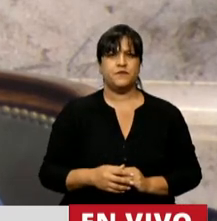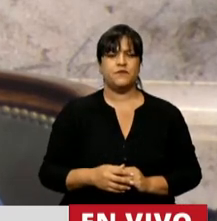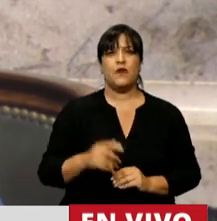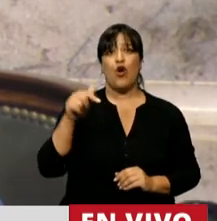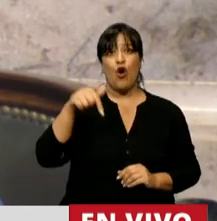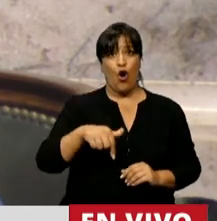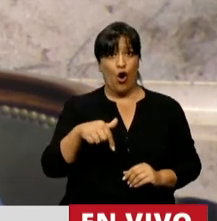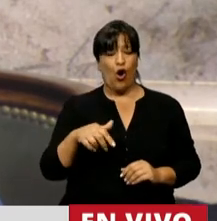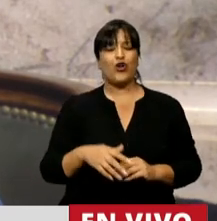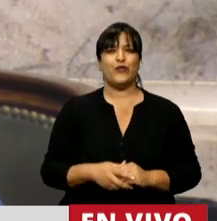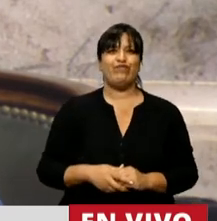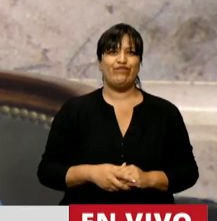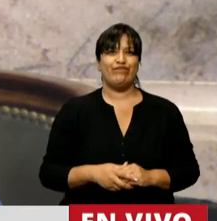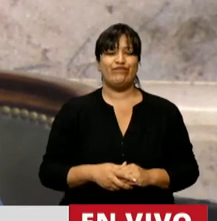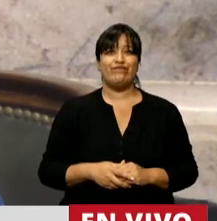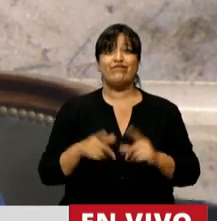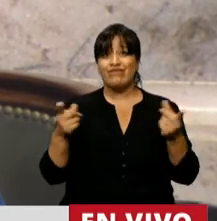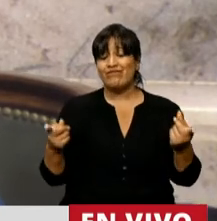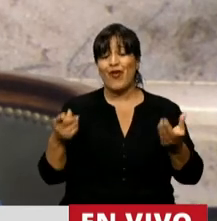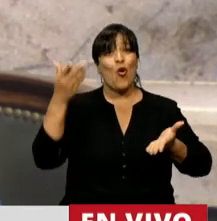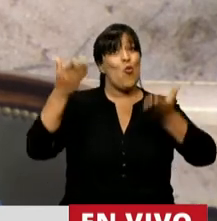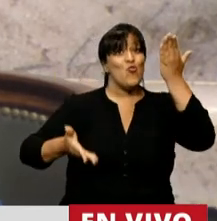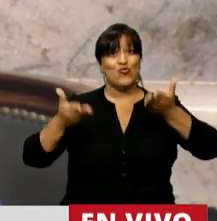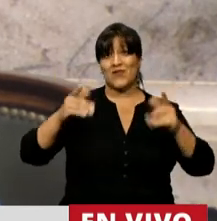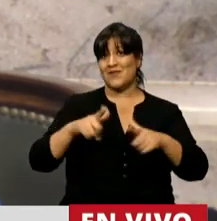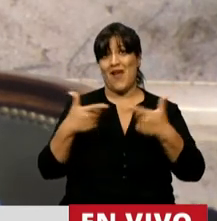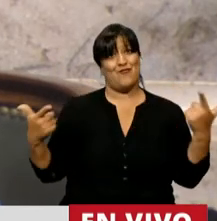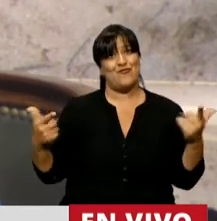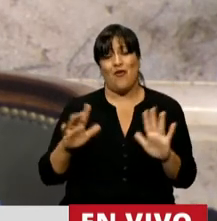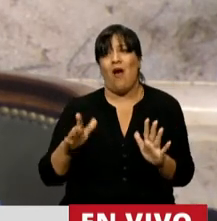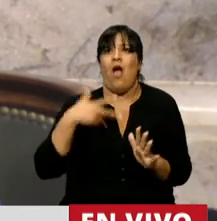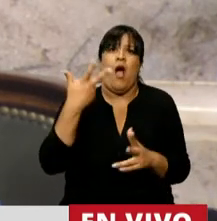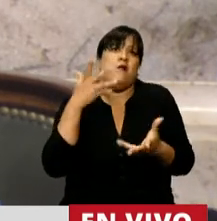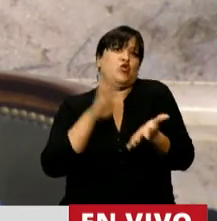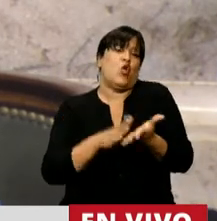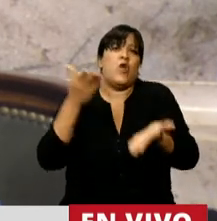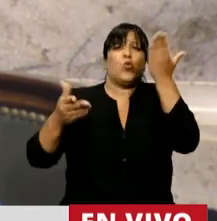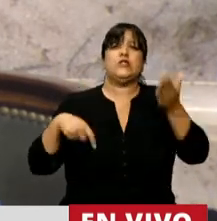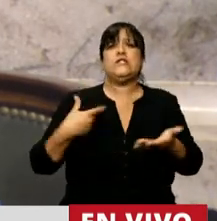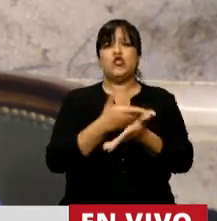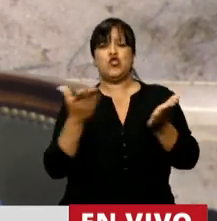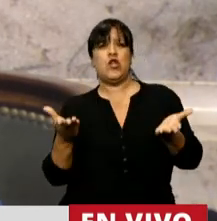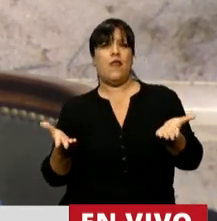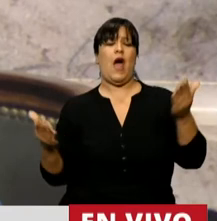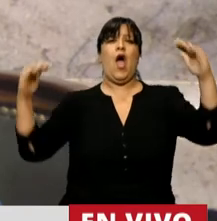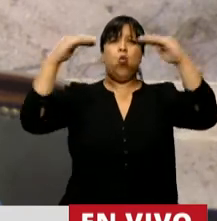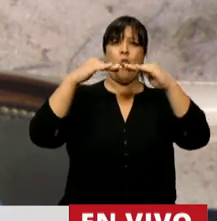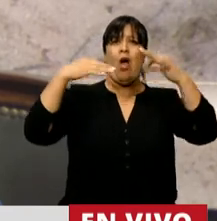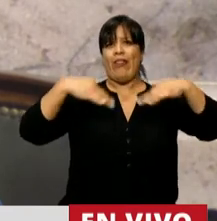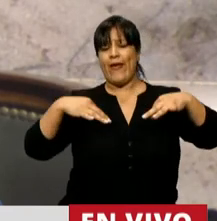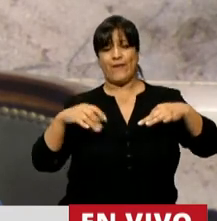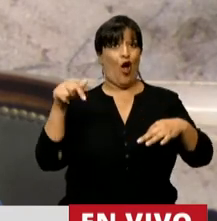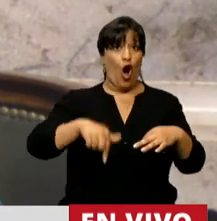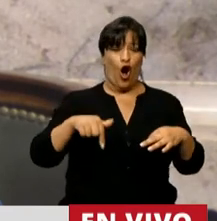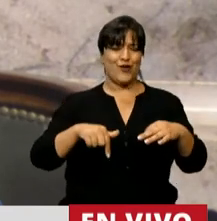hoy vamos a cometer un acto de injusticia social. Tanto que hablamos de la bandera de la justicia social, vamos a